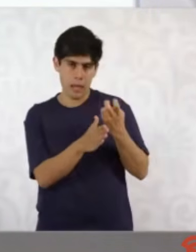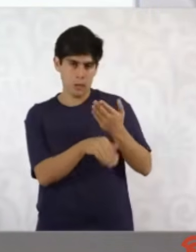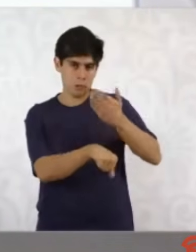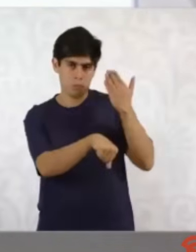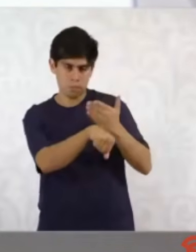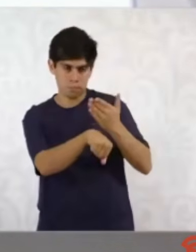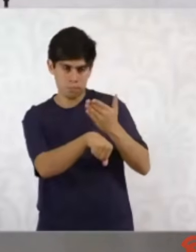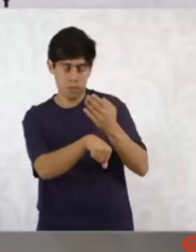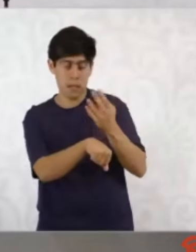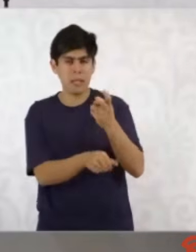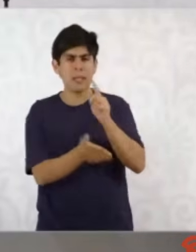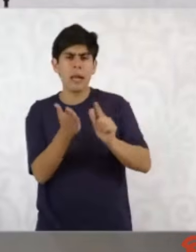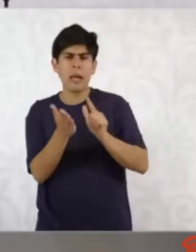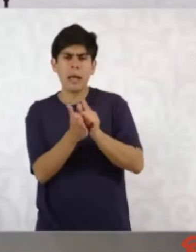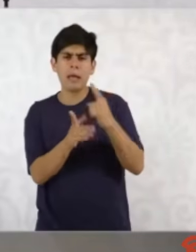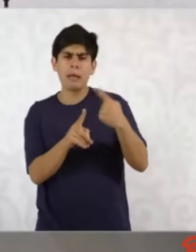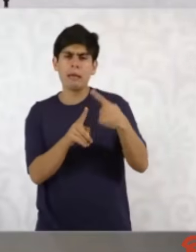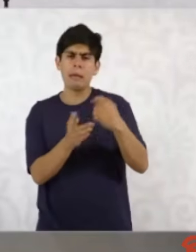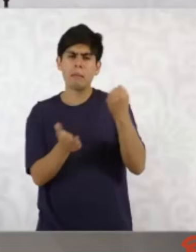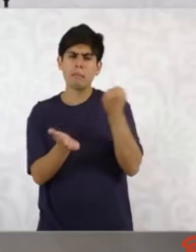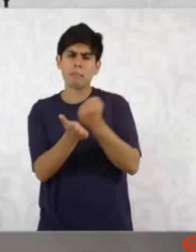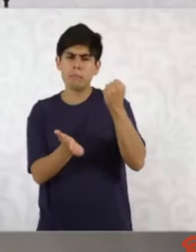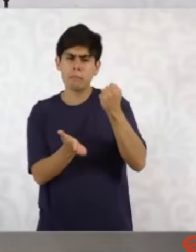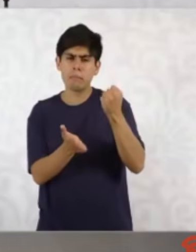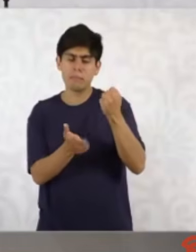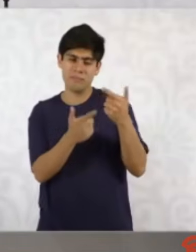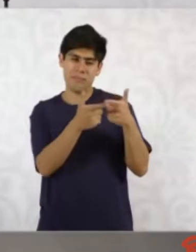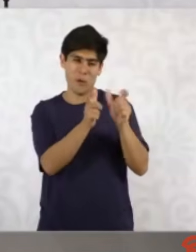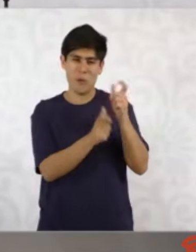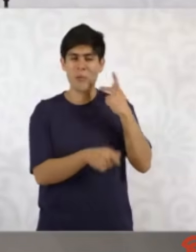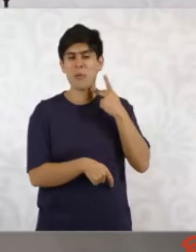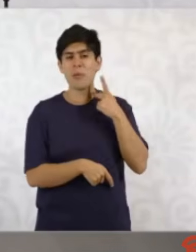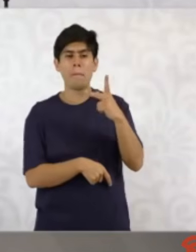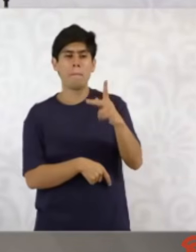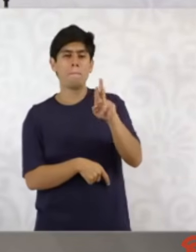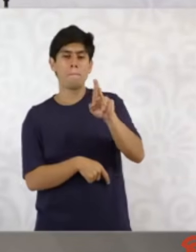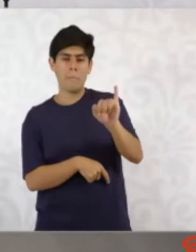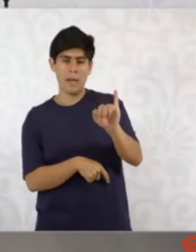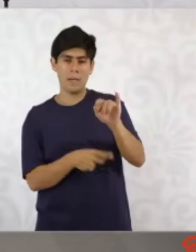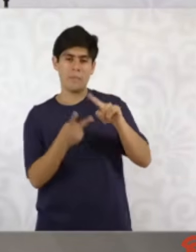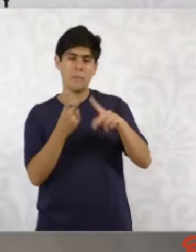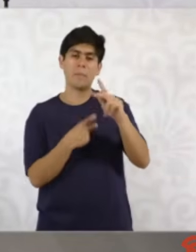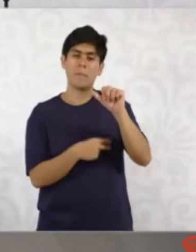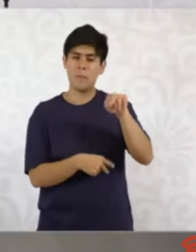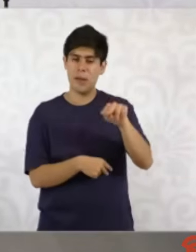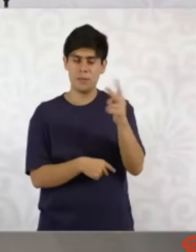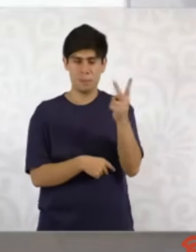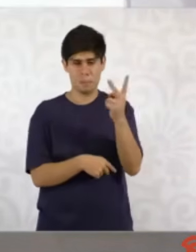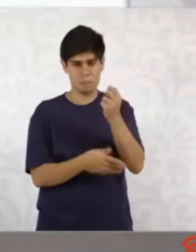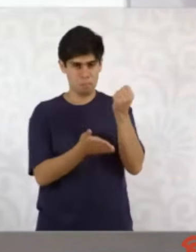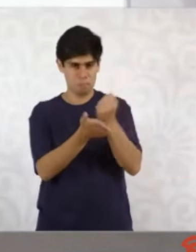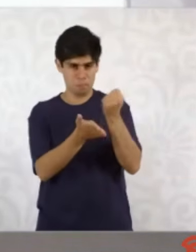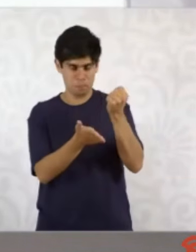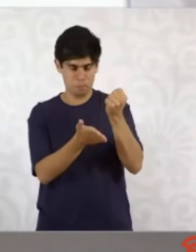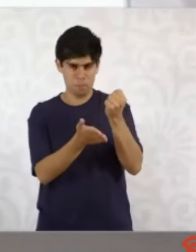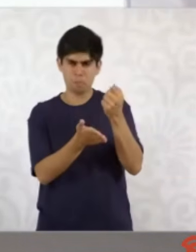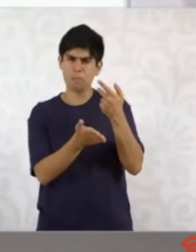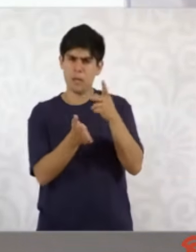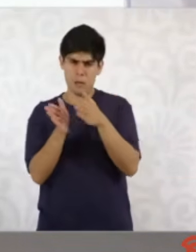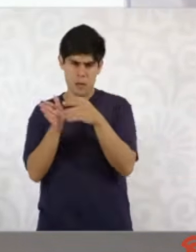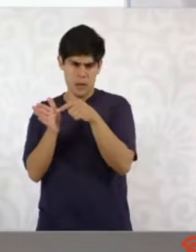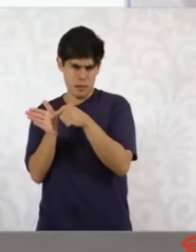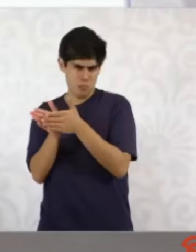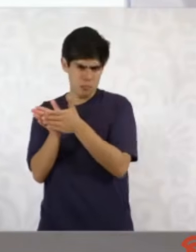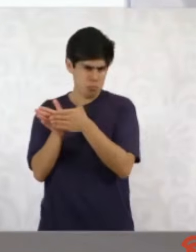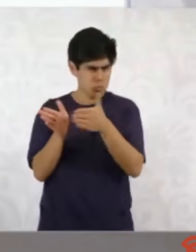PAN. Interesante qué pasa entre estos dos momentos. ¿Por qué una nueva ley?